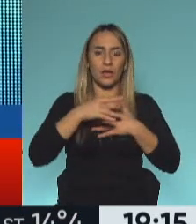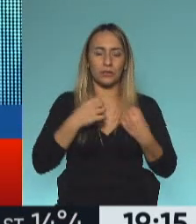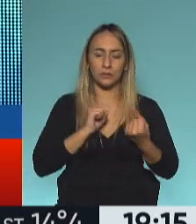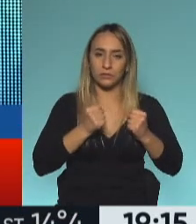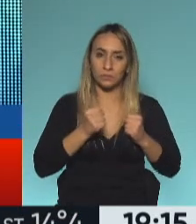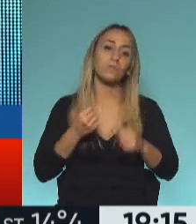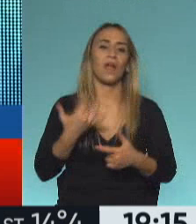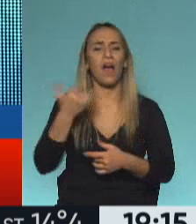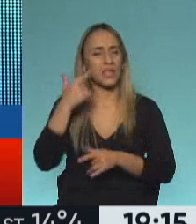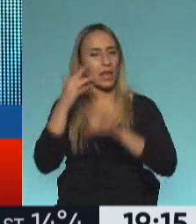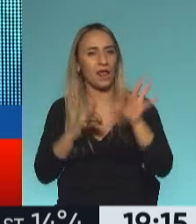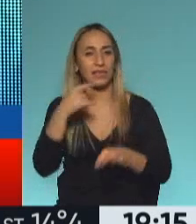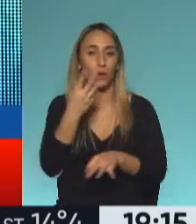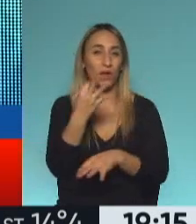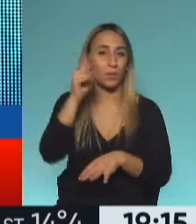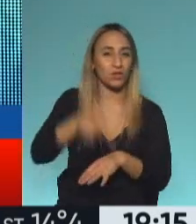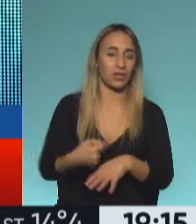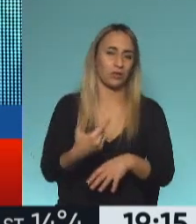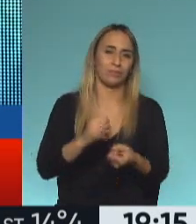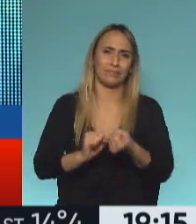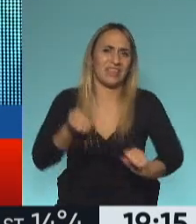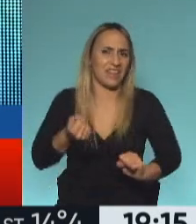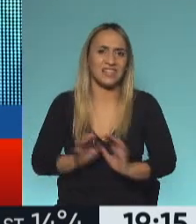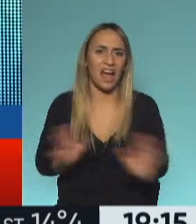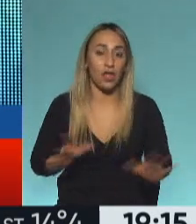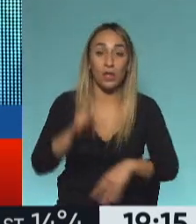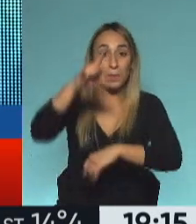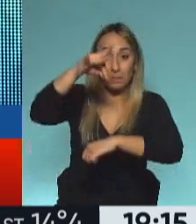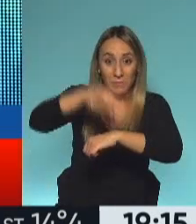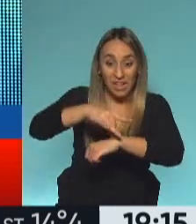sufre ese estrés. Ni hace falta decirlo, que un médico estresado es una peor atención médica, ¿no? Sí, por supuesto.